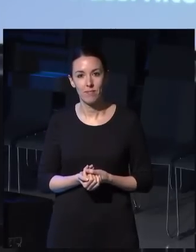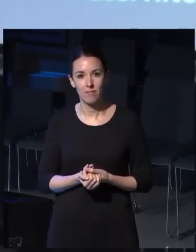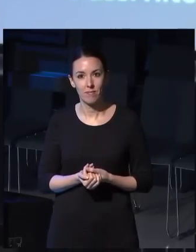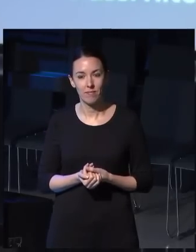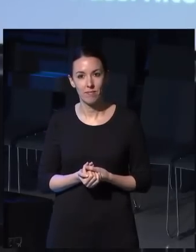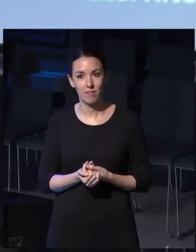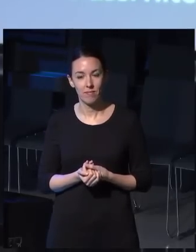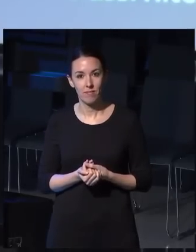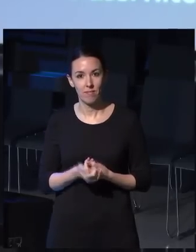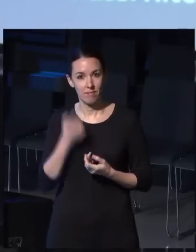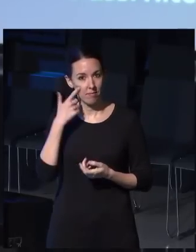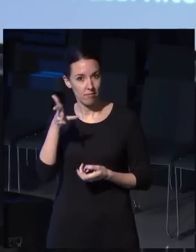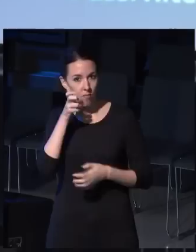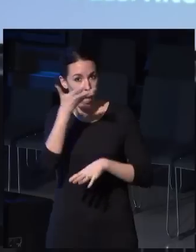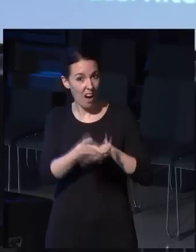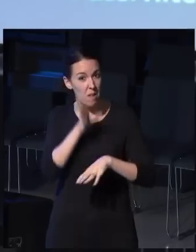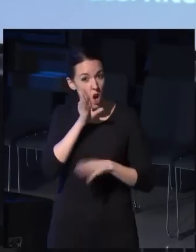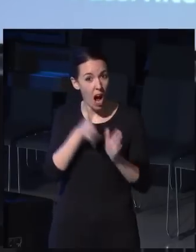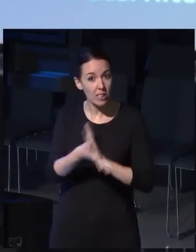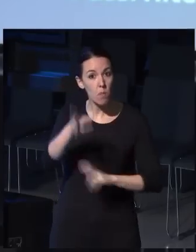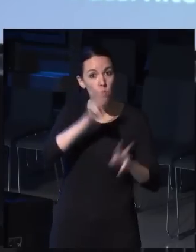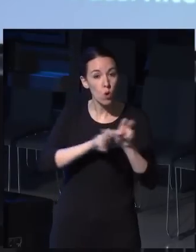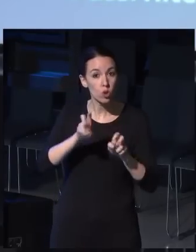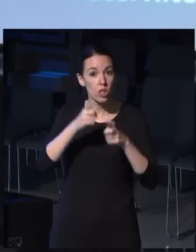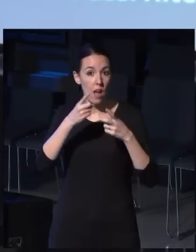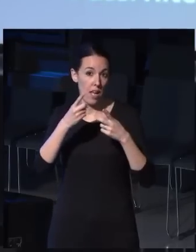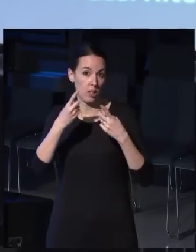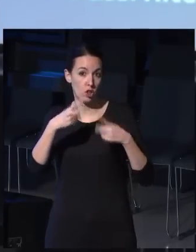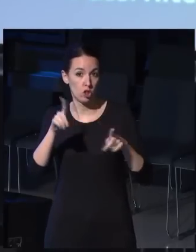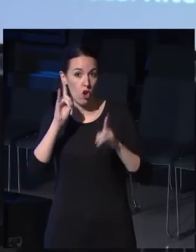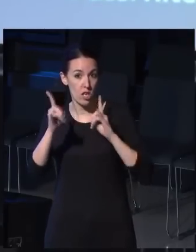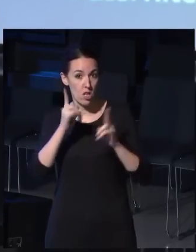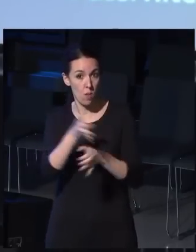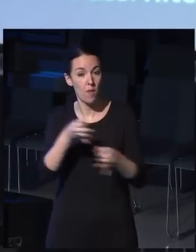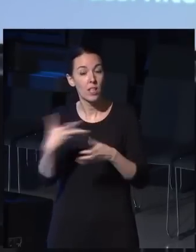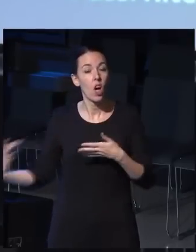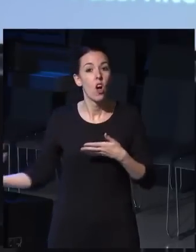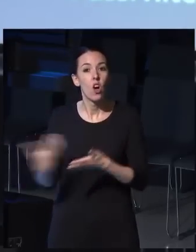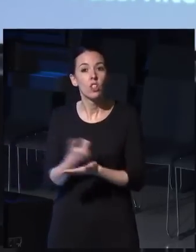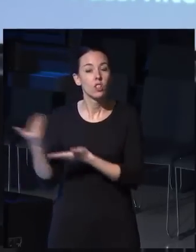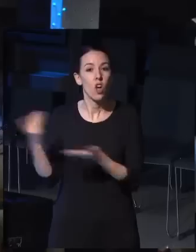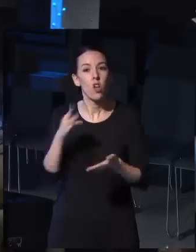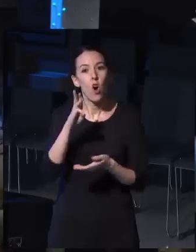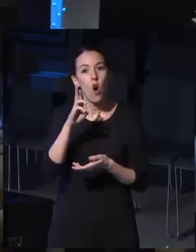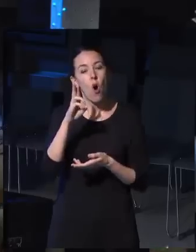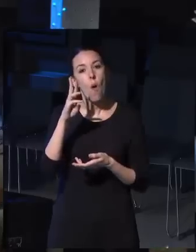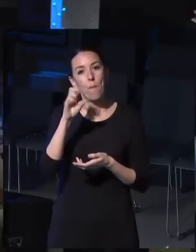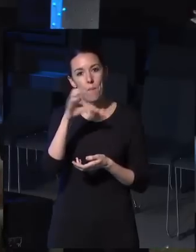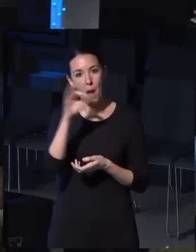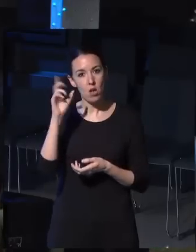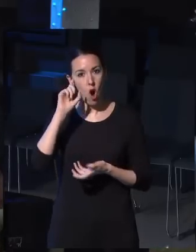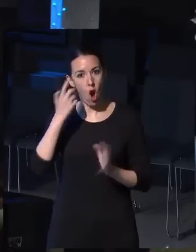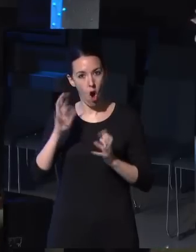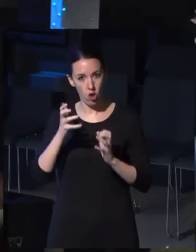En busca del sonido perfecto. Lo veis, 130 años tenían razón. Con todos vosotros, de producer Paco Loco.